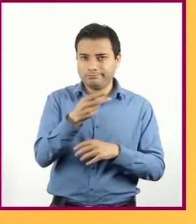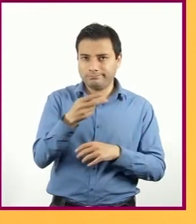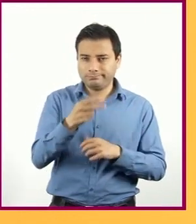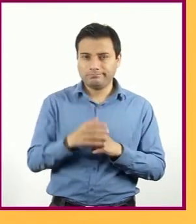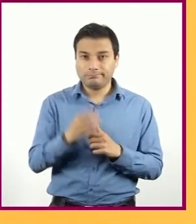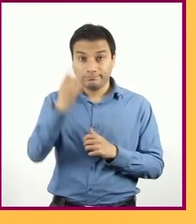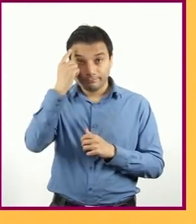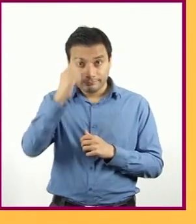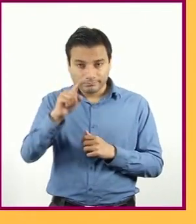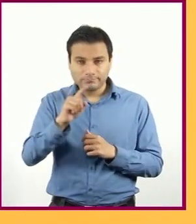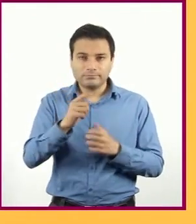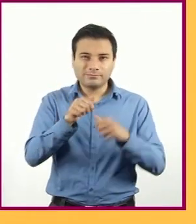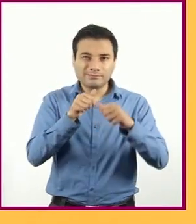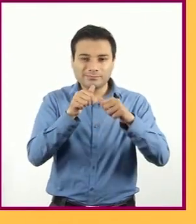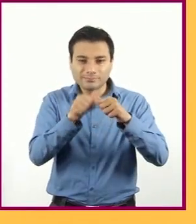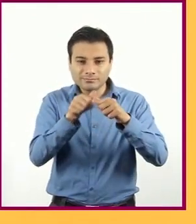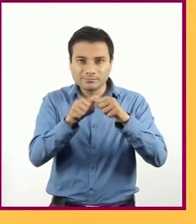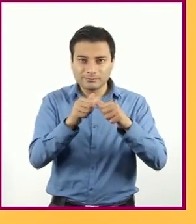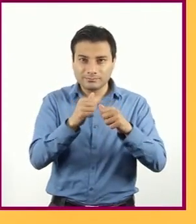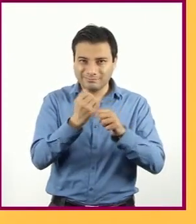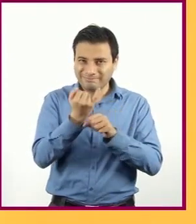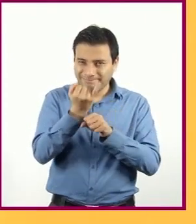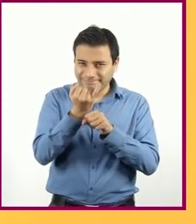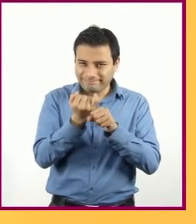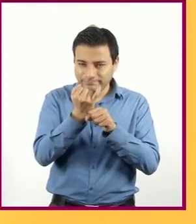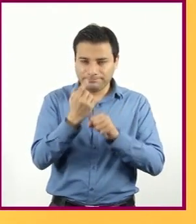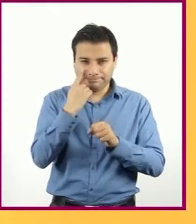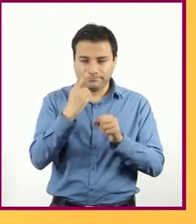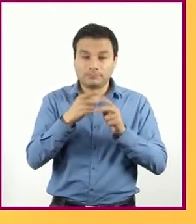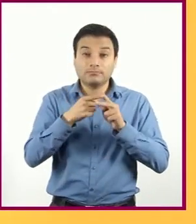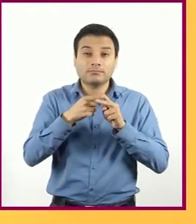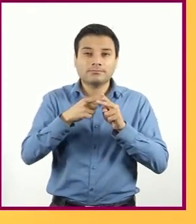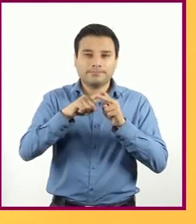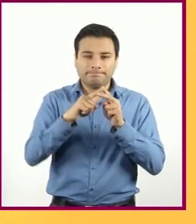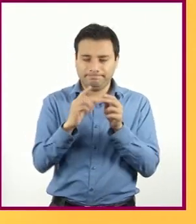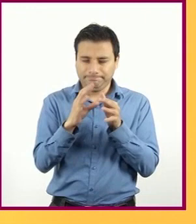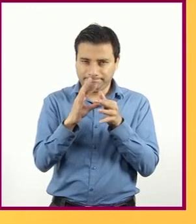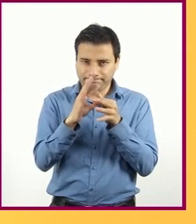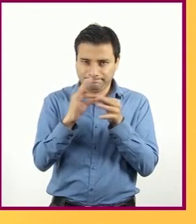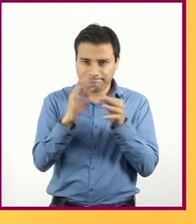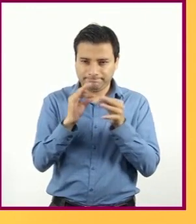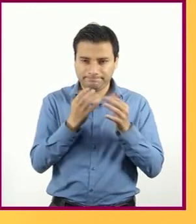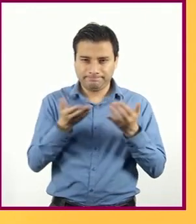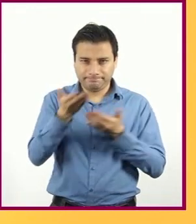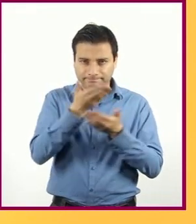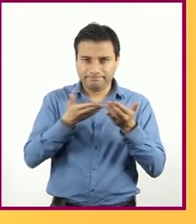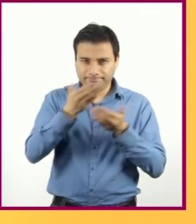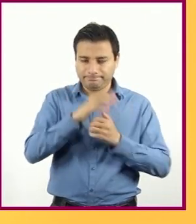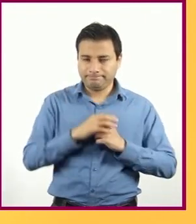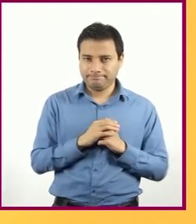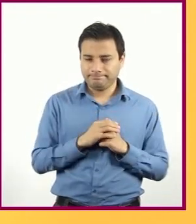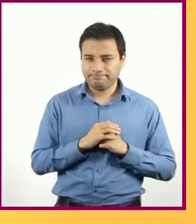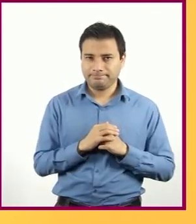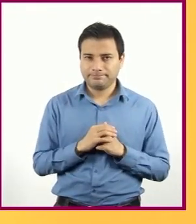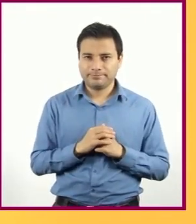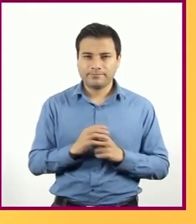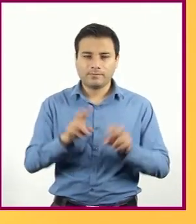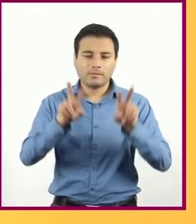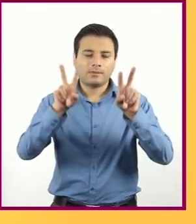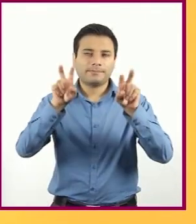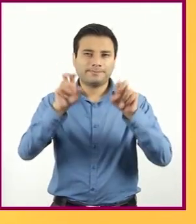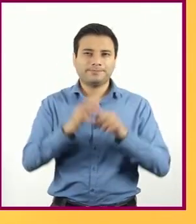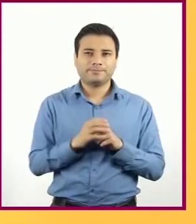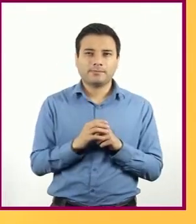las incógnitas involucradas. Como punto de partida, nos permitiremos compartir algunas ideas en torno al concepto